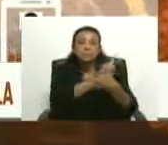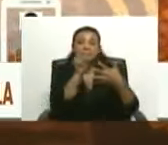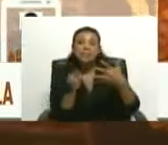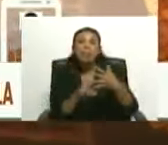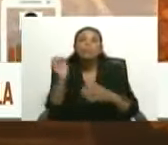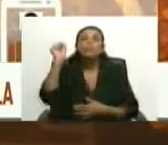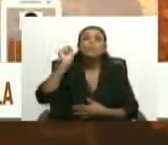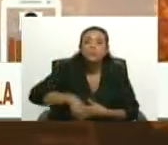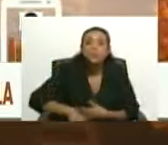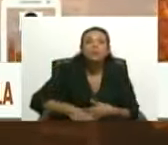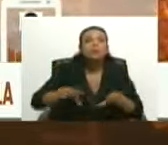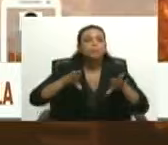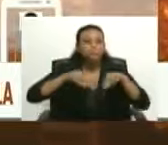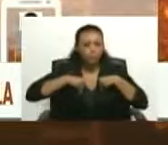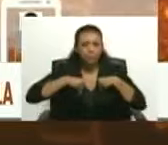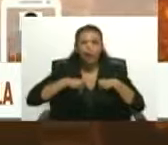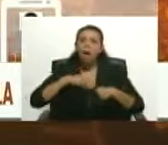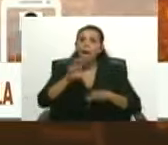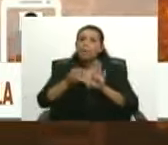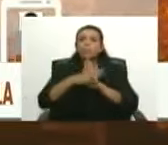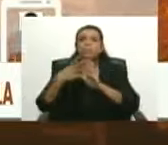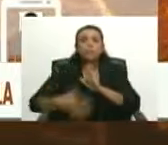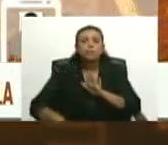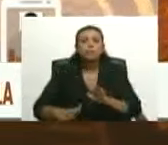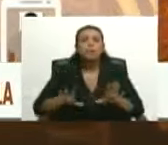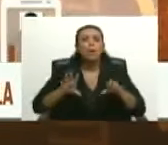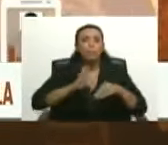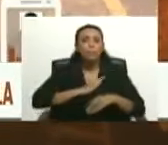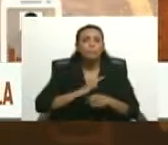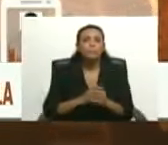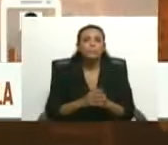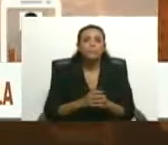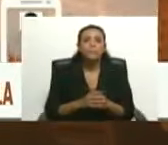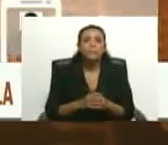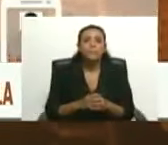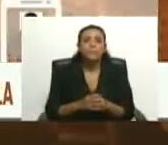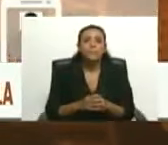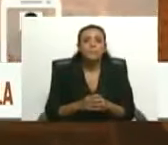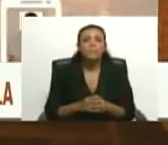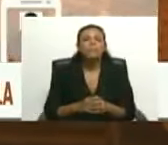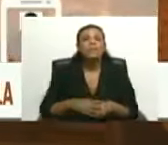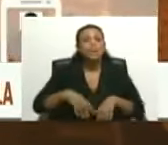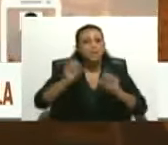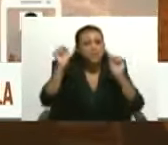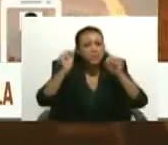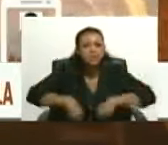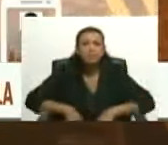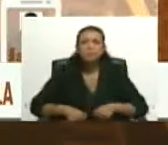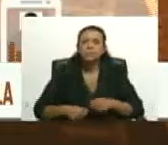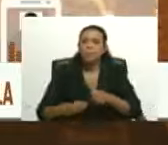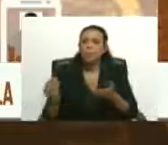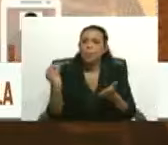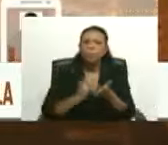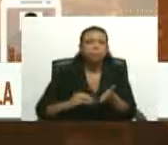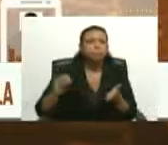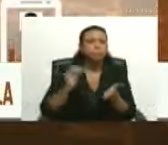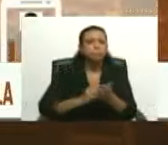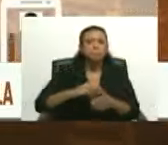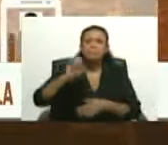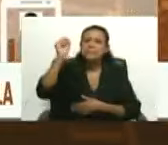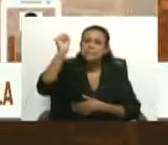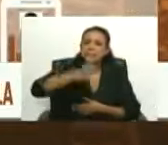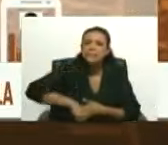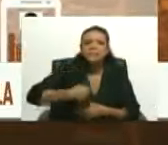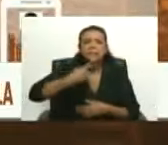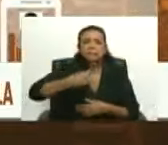sí. Sí, sí, sí, sí, sí, 5 veces sí. 5 veces sí, dice